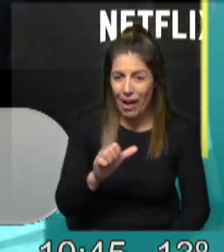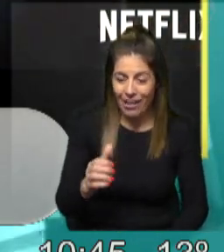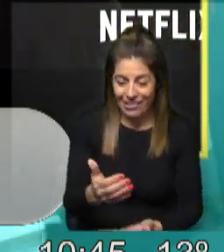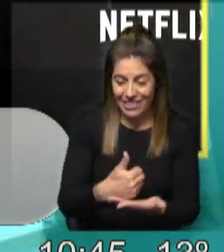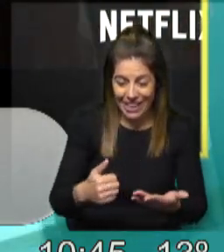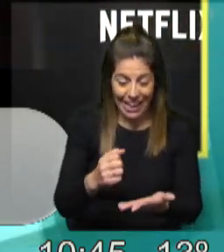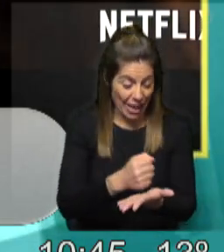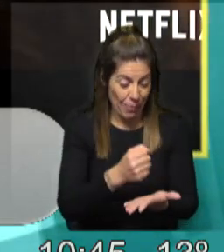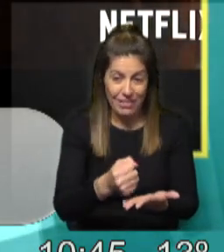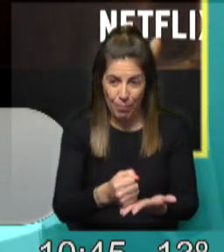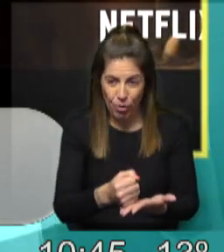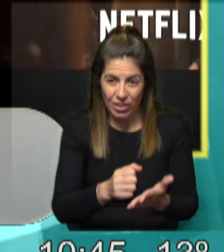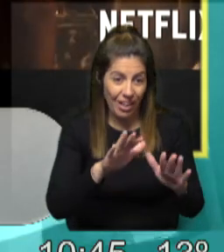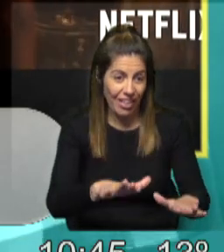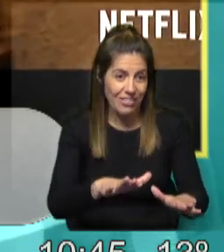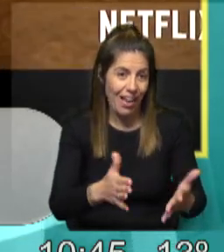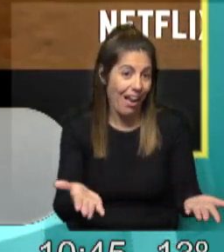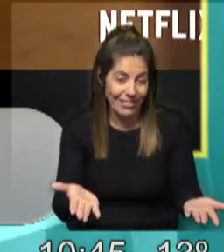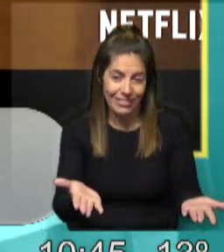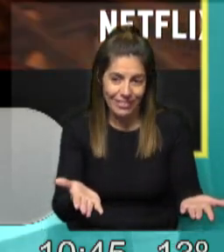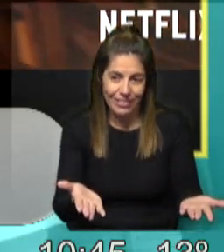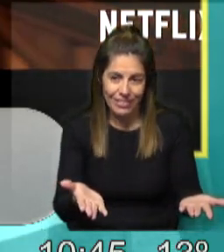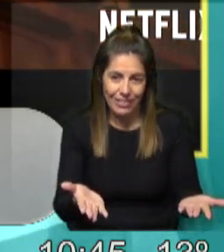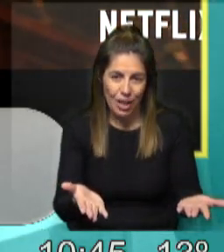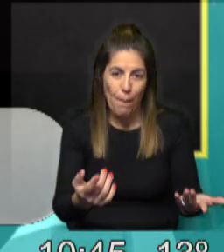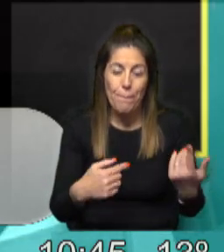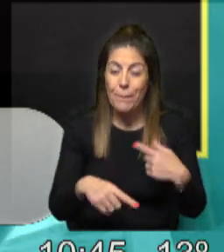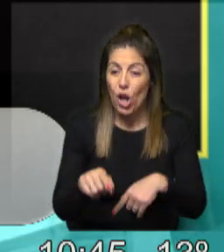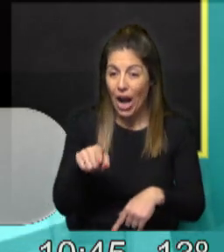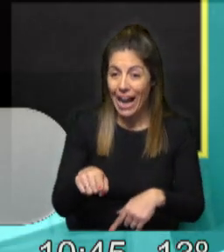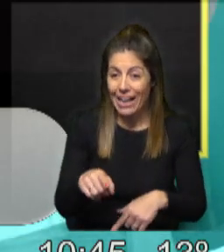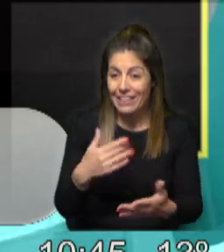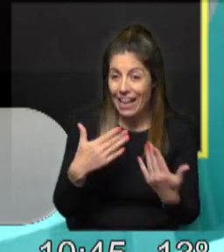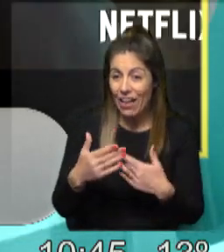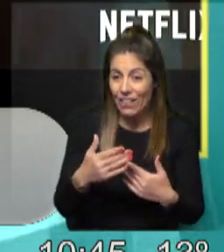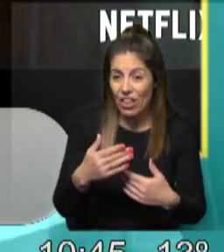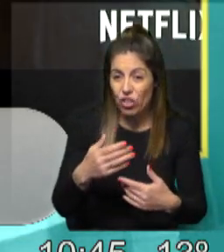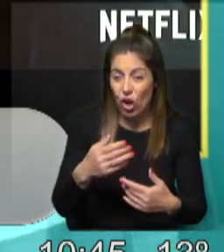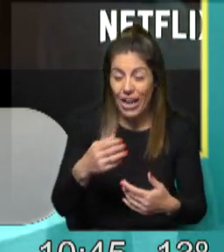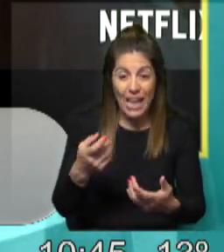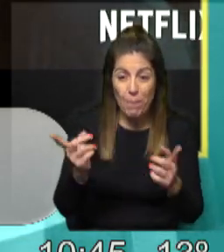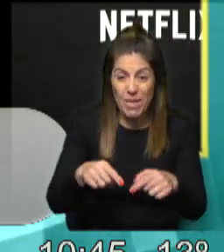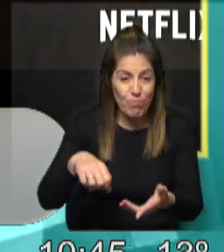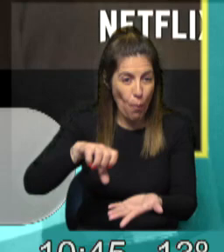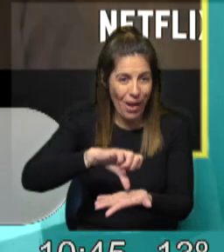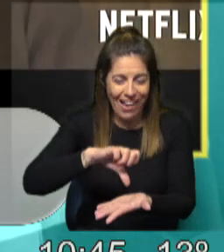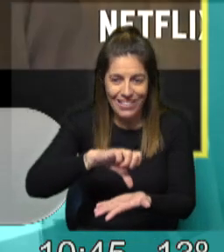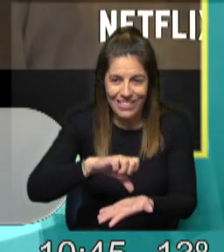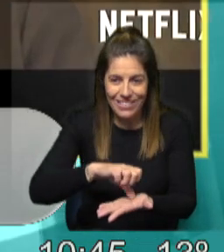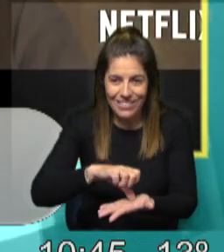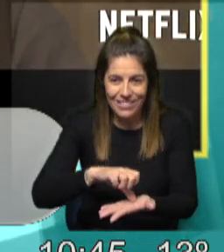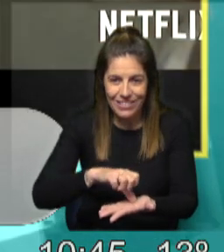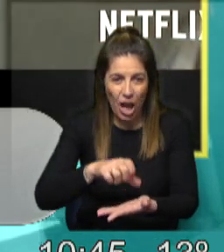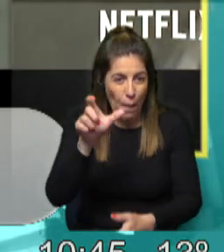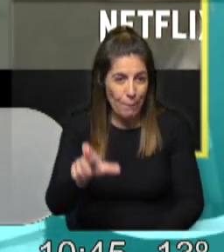quedas, nada, librado a lo que Dios disponga. Bueno, acá estamos hablando de tráfico dentro del mismo país. Gente que muchas veces ni